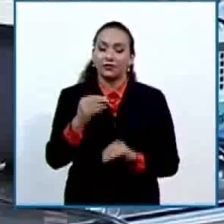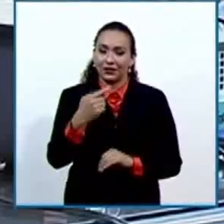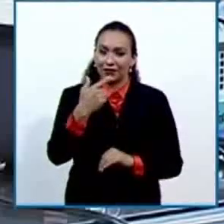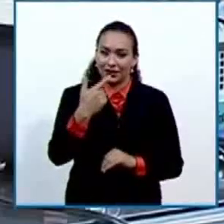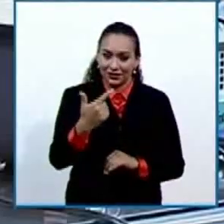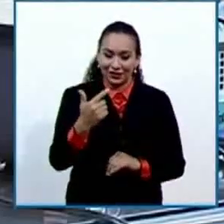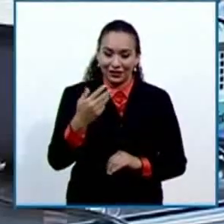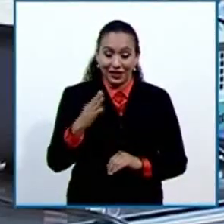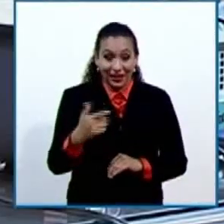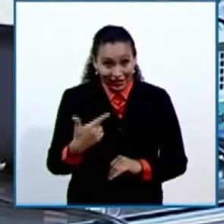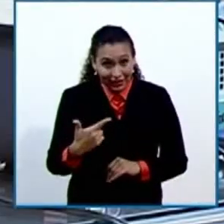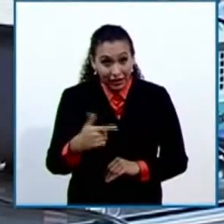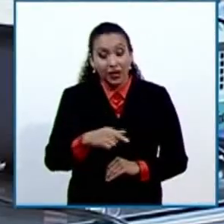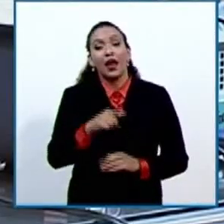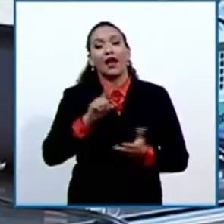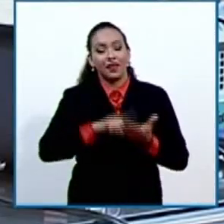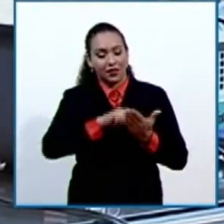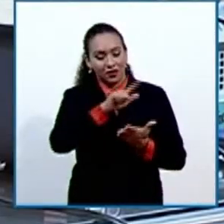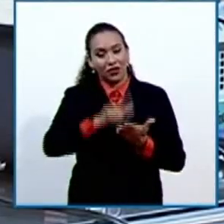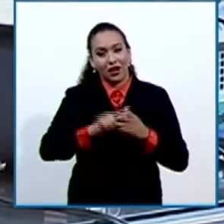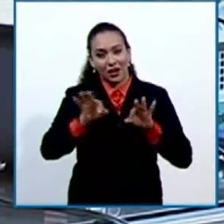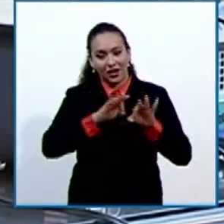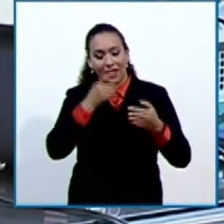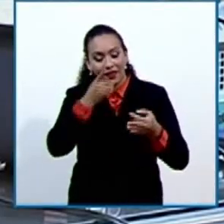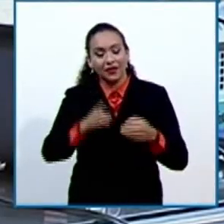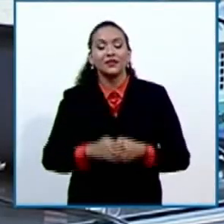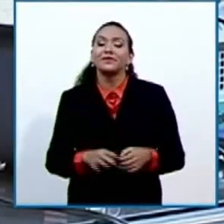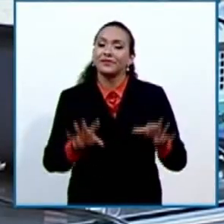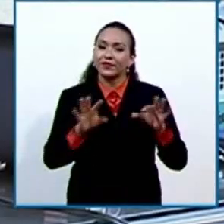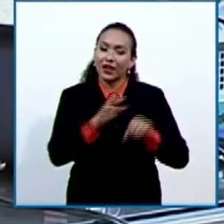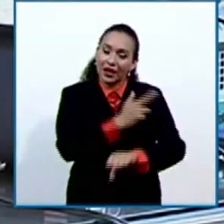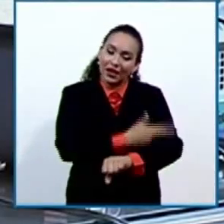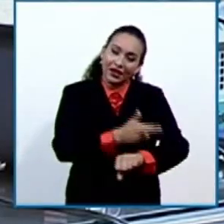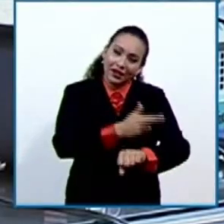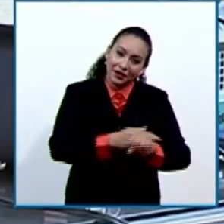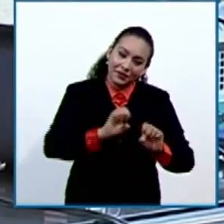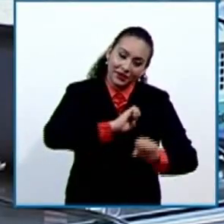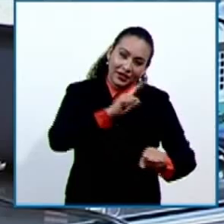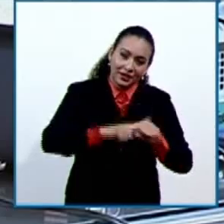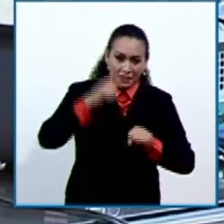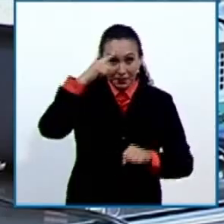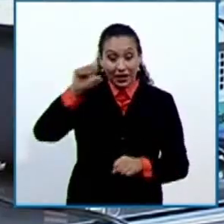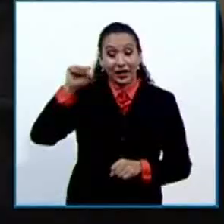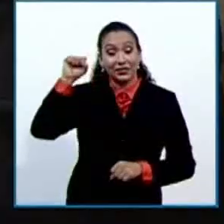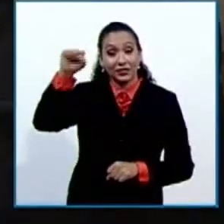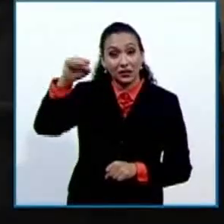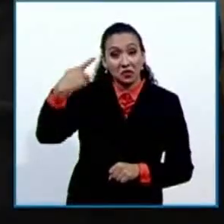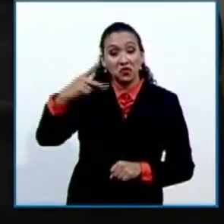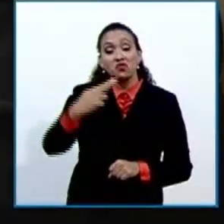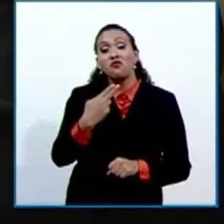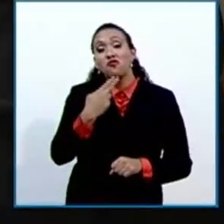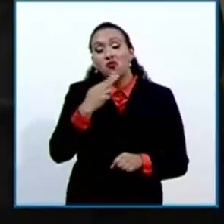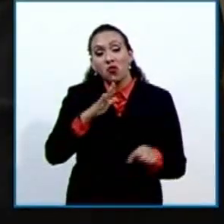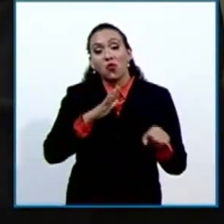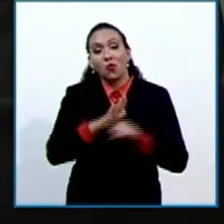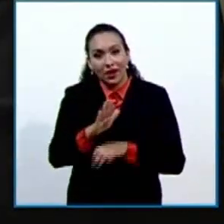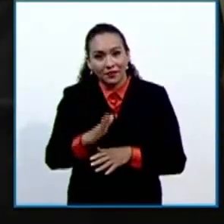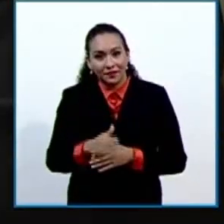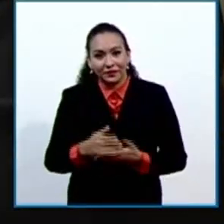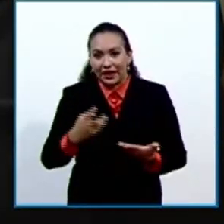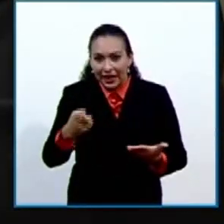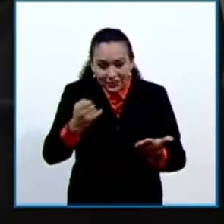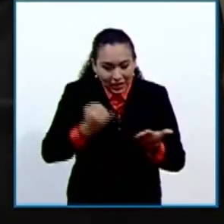Laboral que regulan las hipótesis del procedimiento especial de organizaciones sindicales, no se prevé que sea impugnable